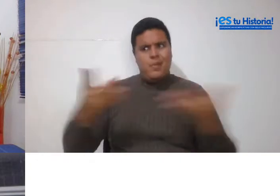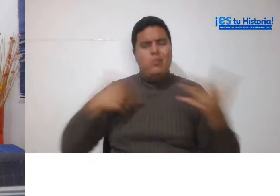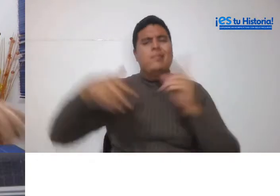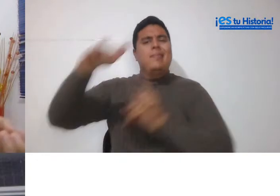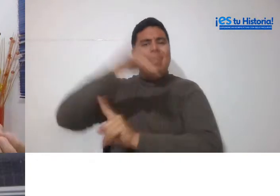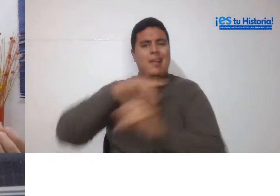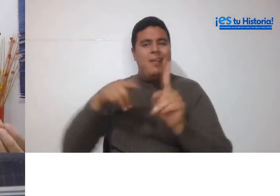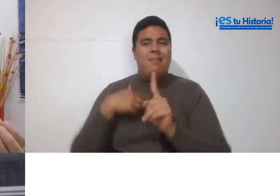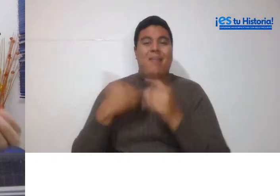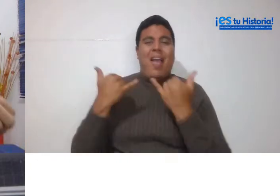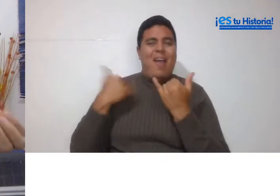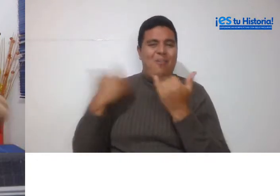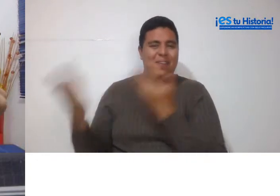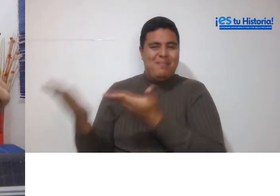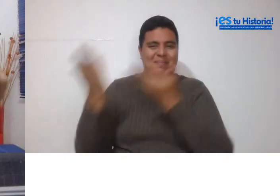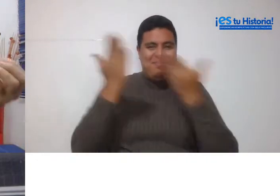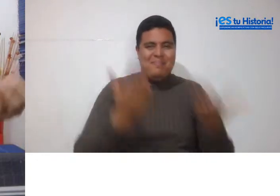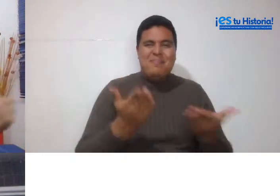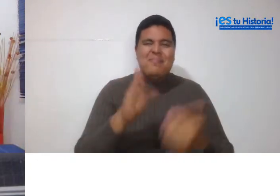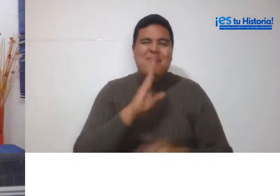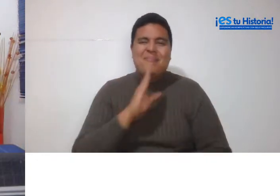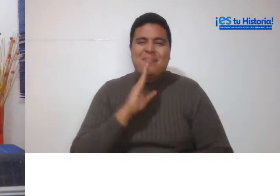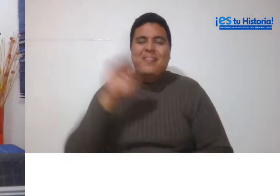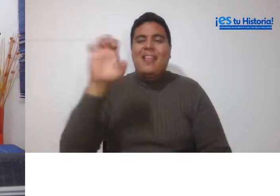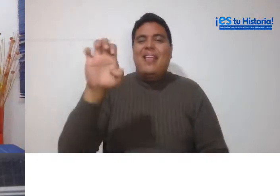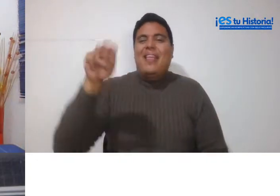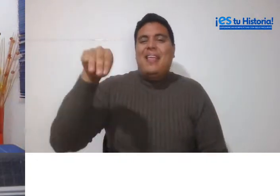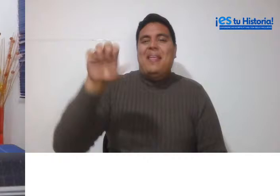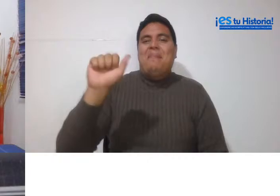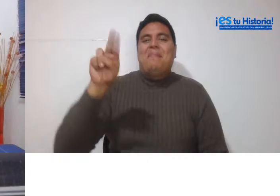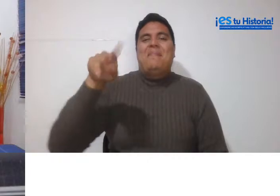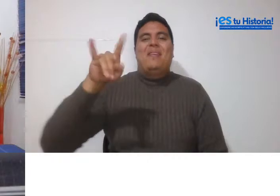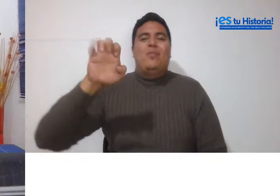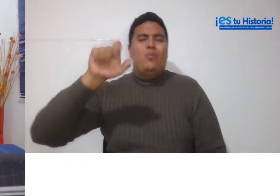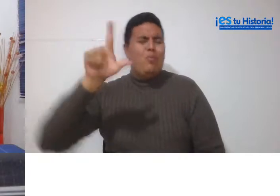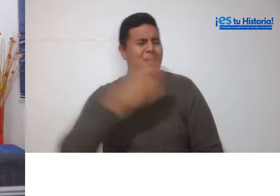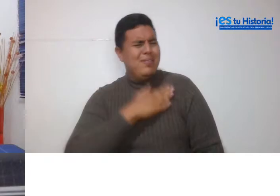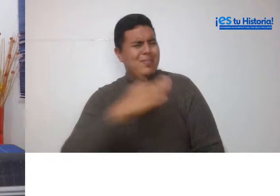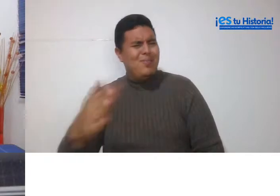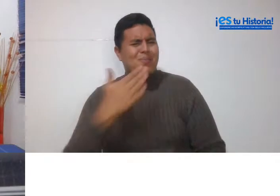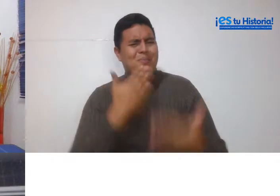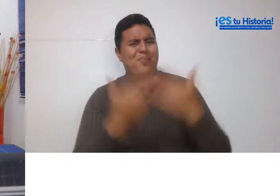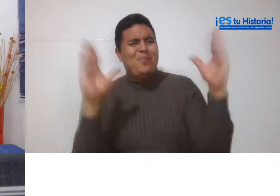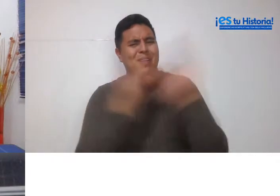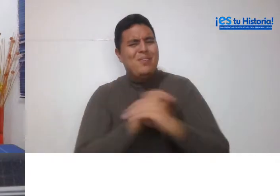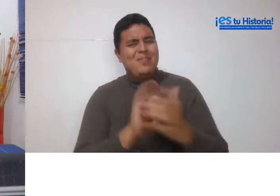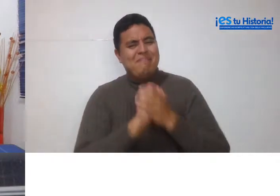Emanuel. Emanuel, un gusto saludarte. Muy buenas noches. ¿Cómo estás?